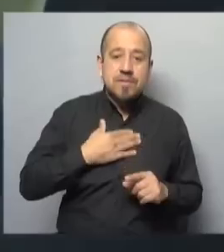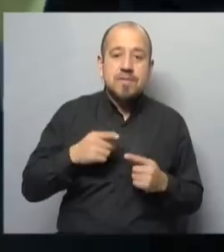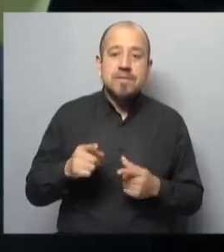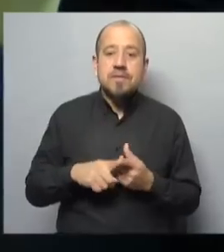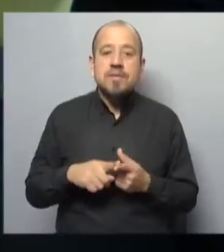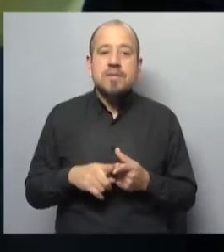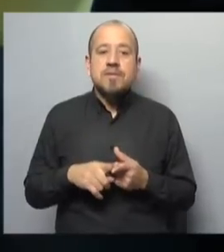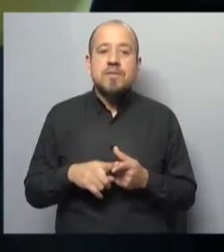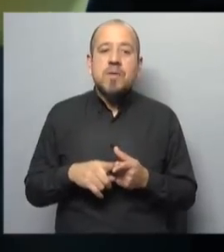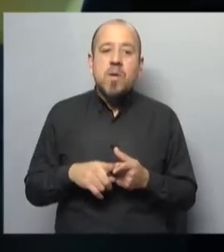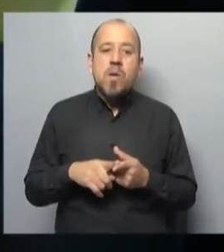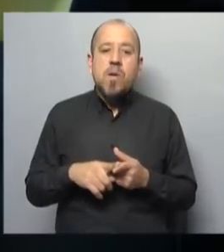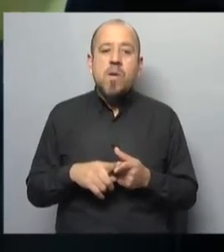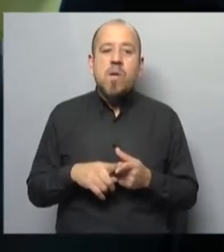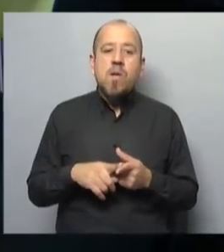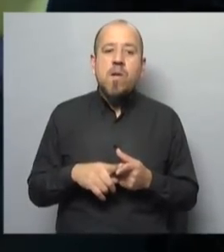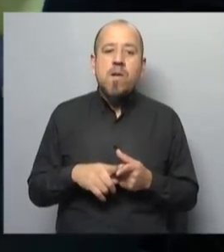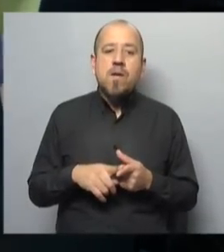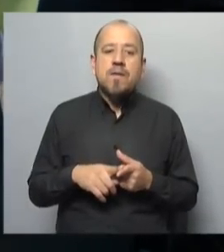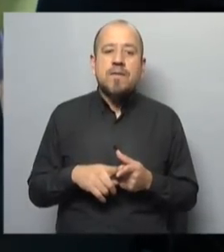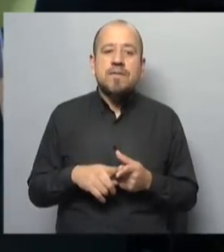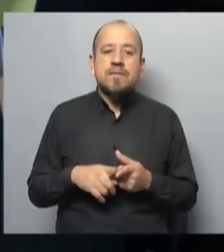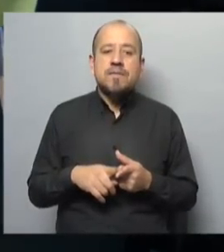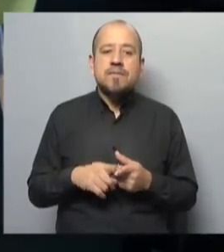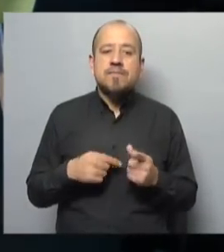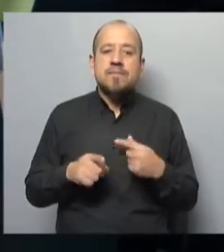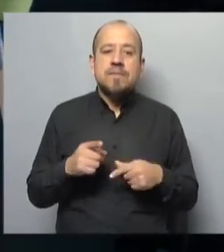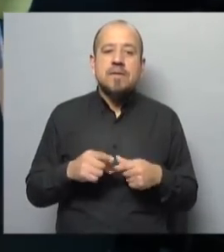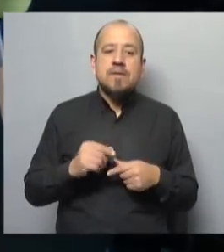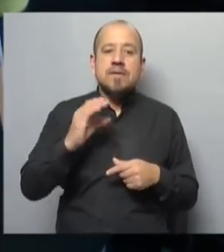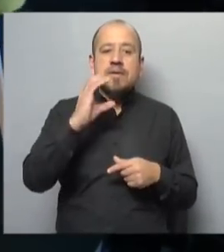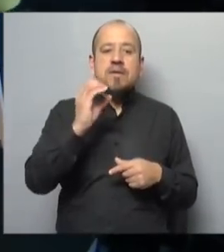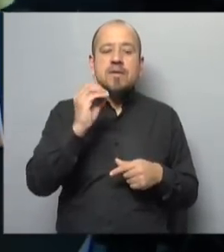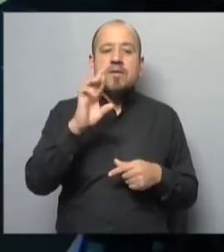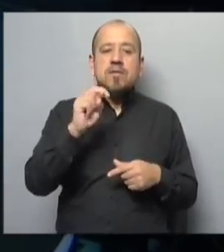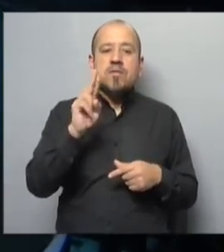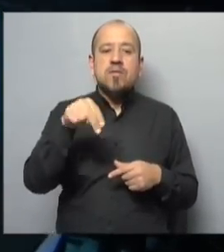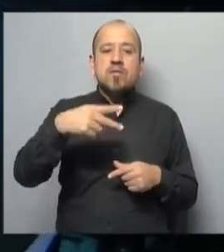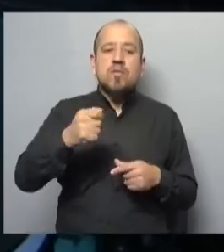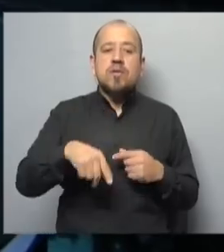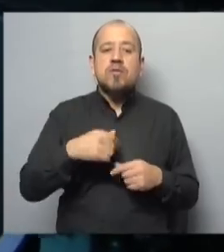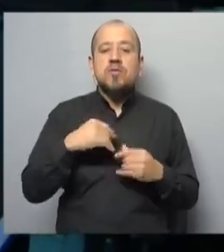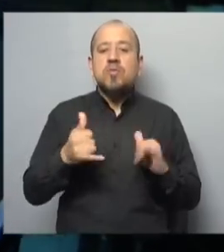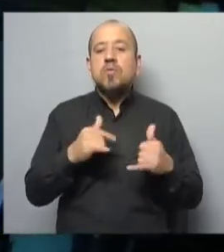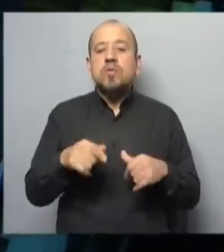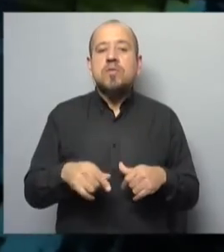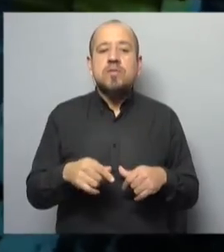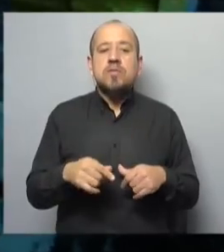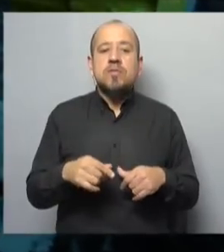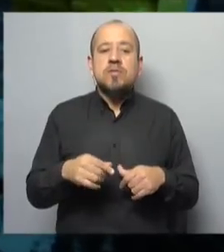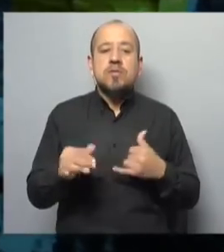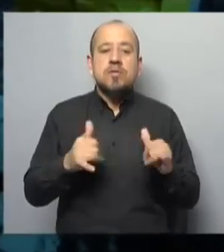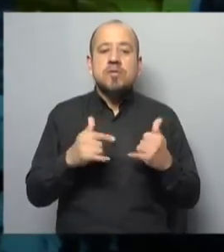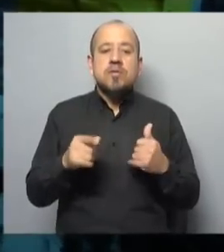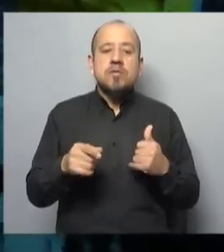bastante fue algo bastante ser fue la coruña lleva un equipo que mi equipo ha jugado muy bien al fútbol